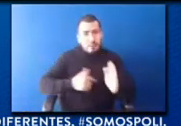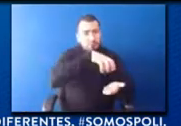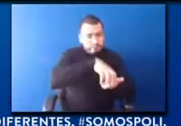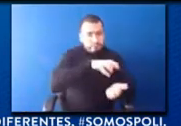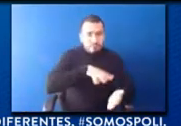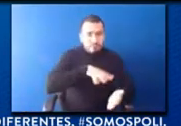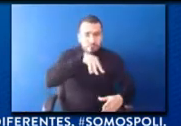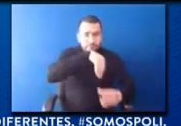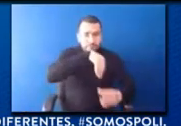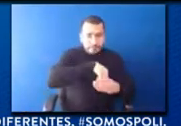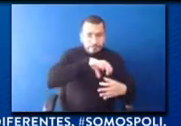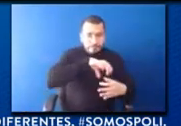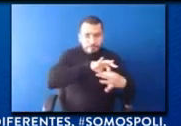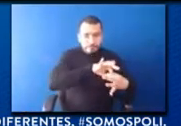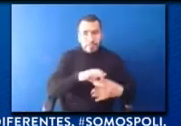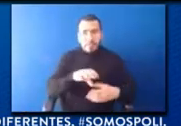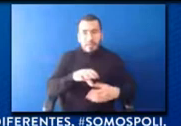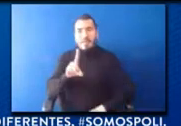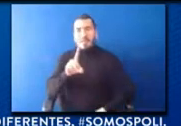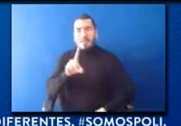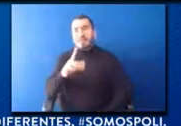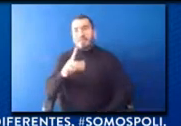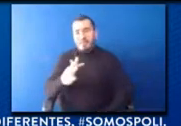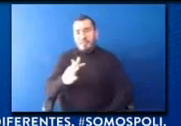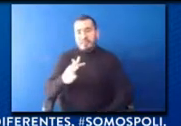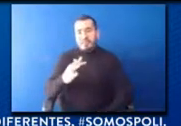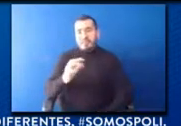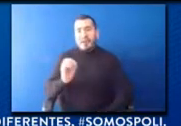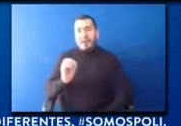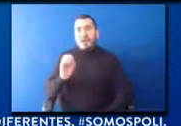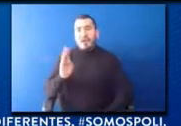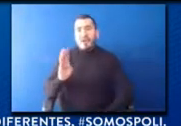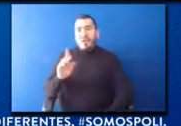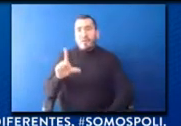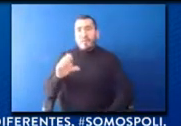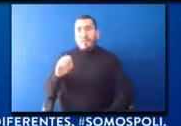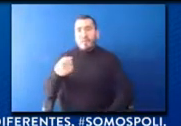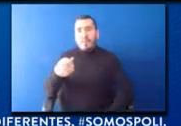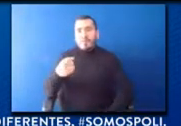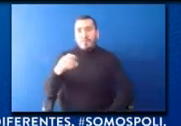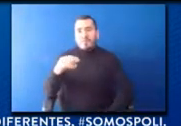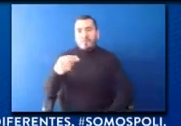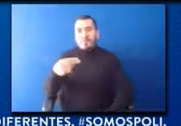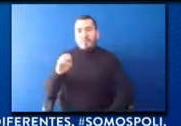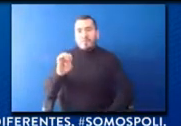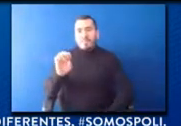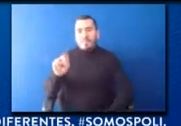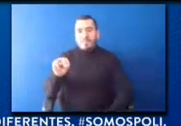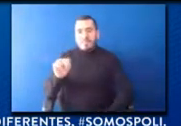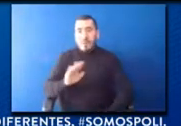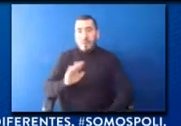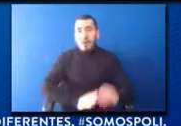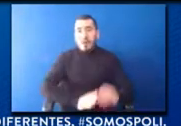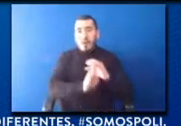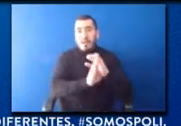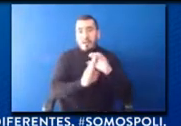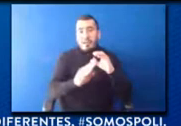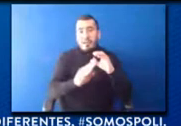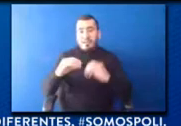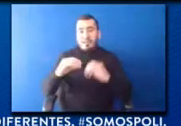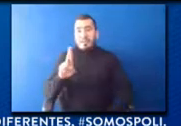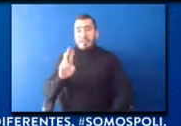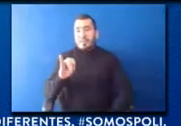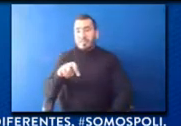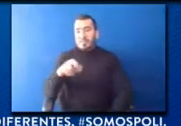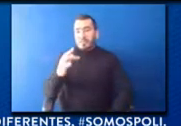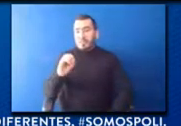información, DLT o blockchain como se conoce. ¿Eso solamente son los criptoactivos? No, eso es uno de los múltiples casos de